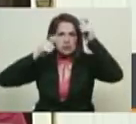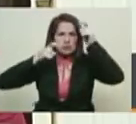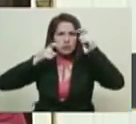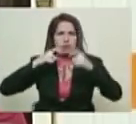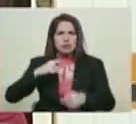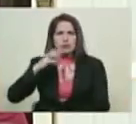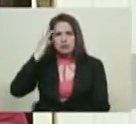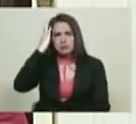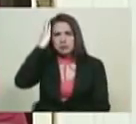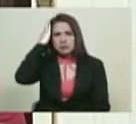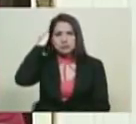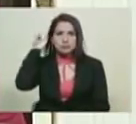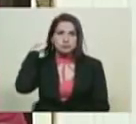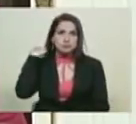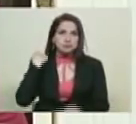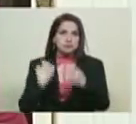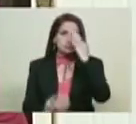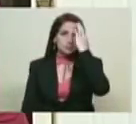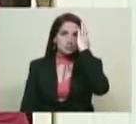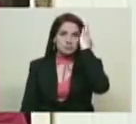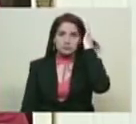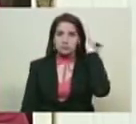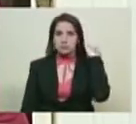compañero del Tolima, ¿no?